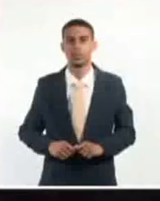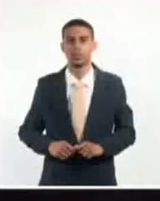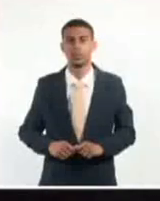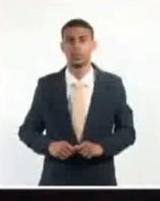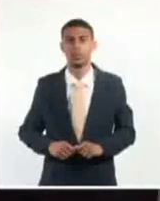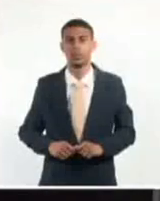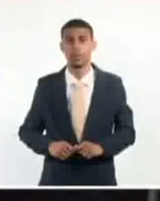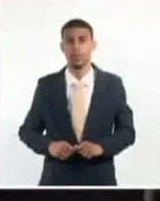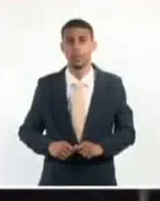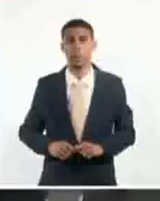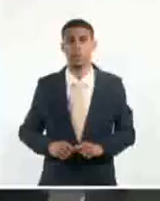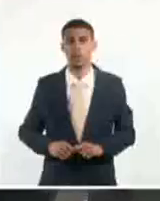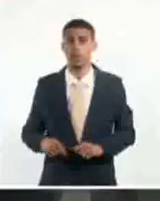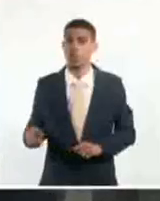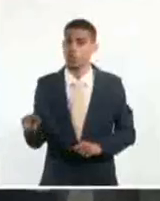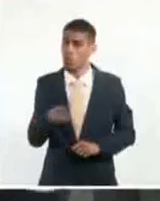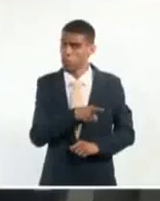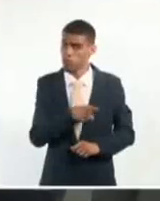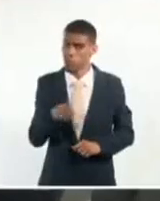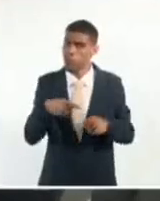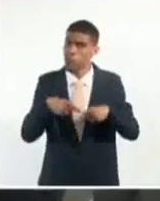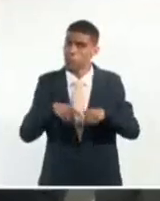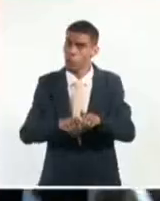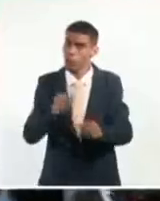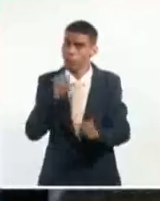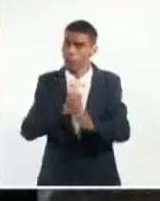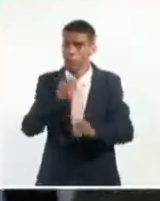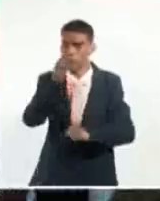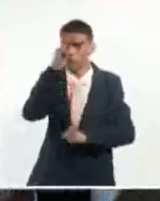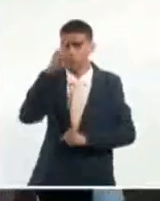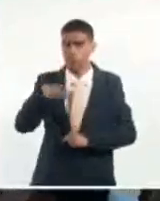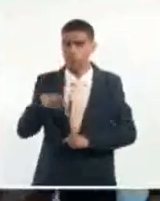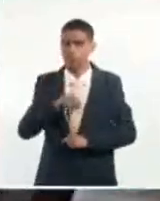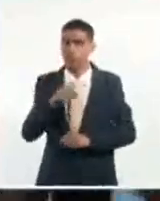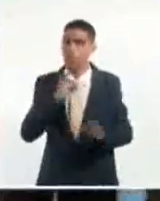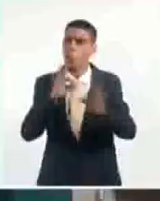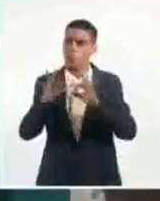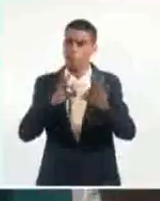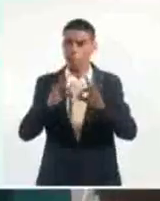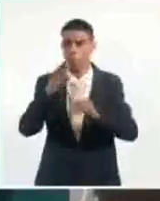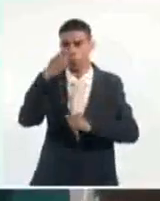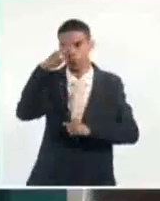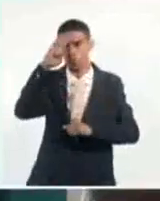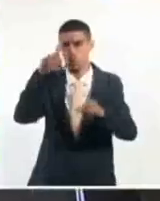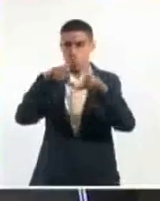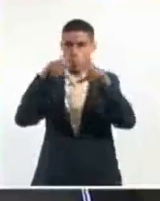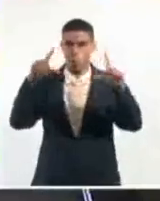Ustedes, junto a nuestro personal de nuestra salud, salvaron el país.